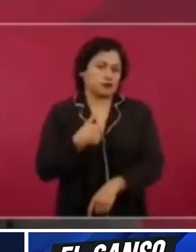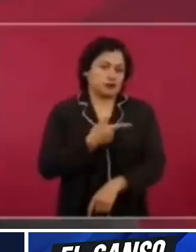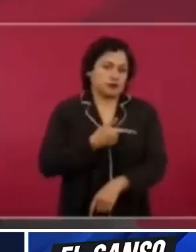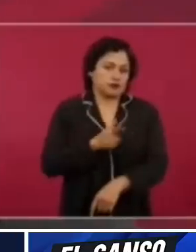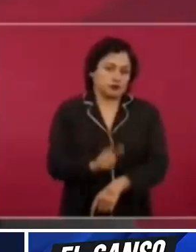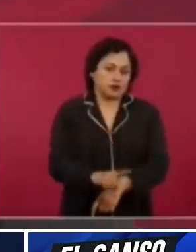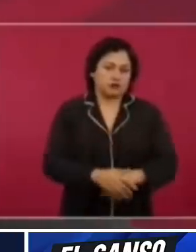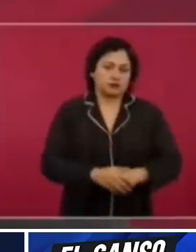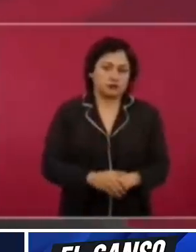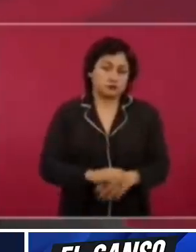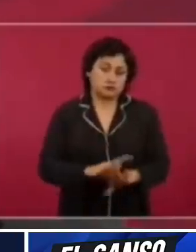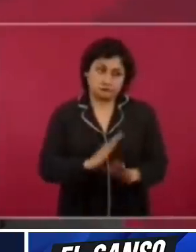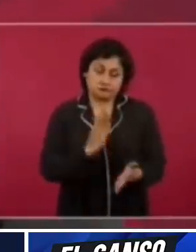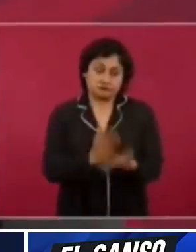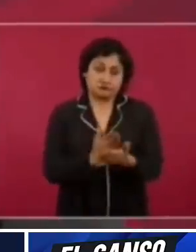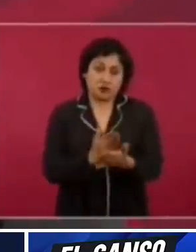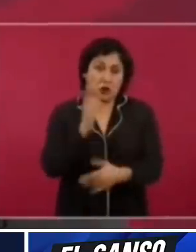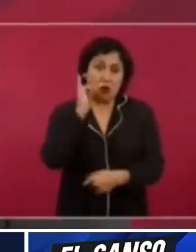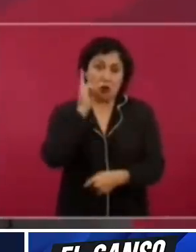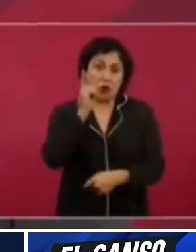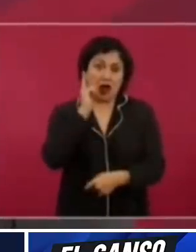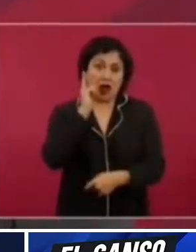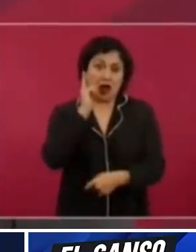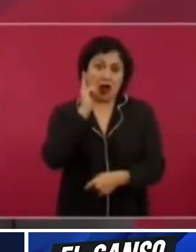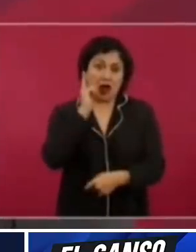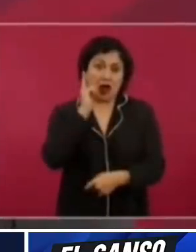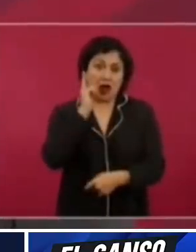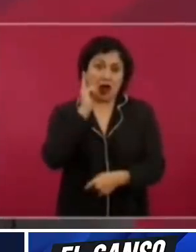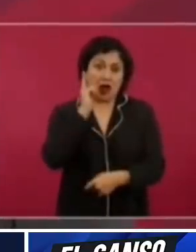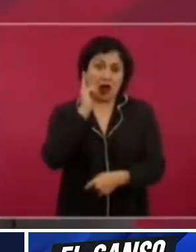y ojalá y no vuelva eso a suceder.